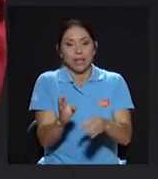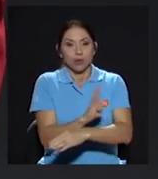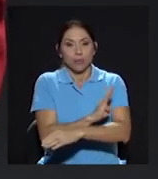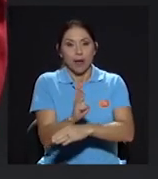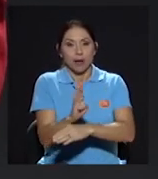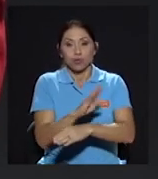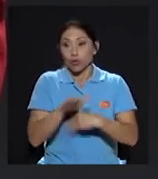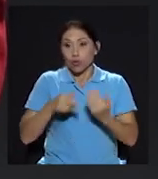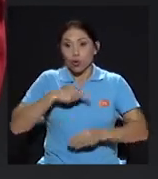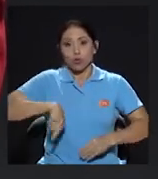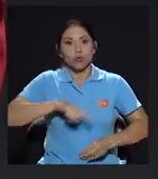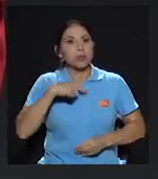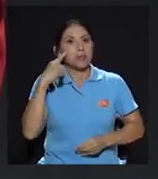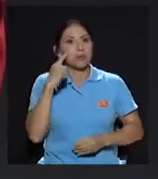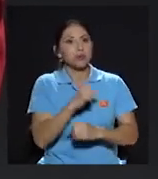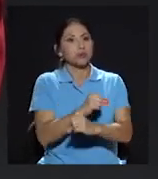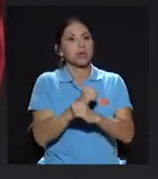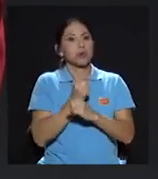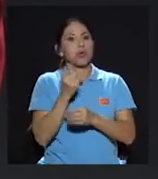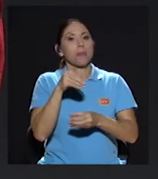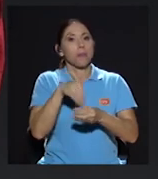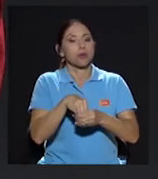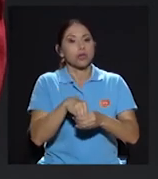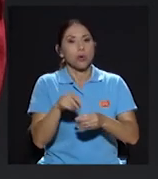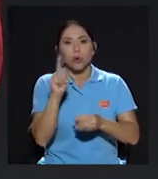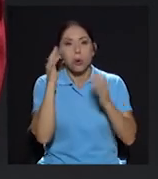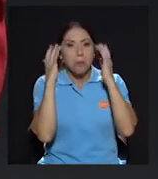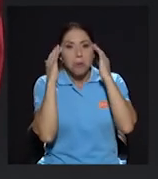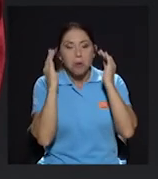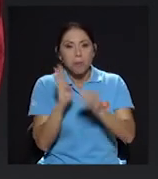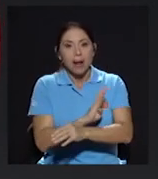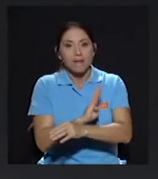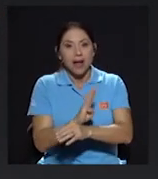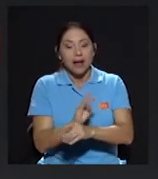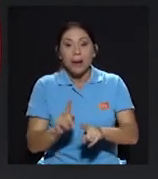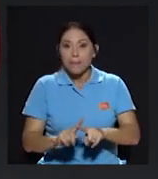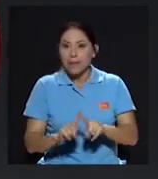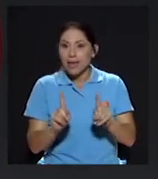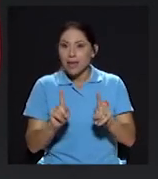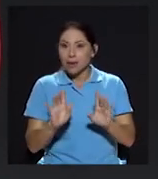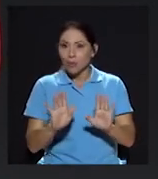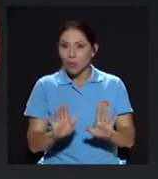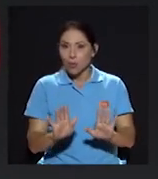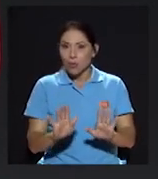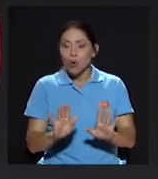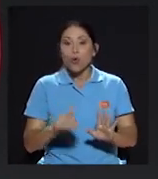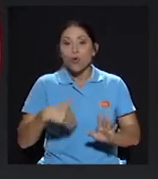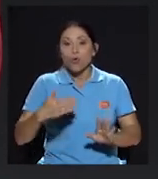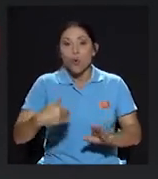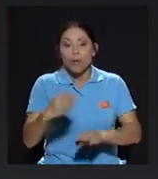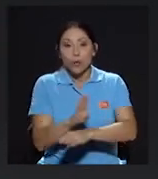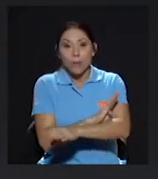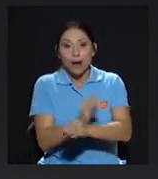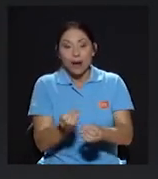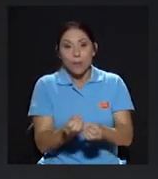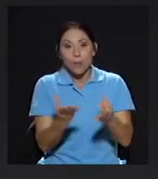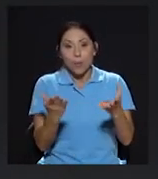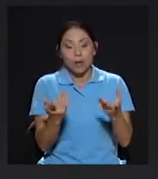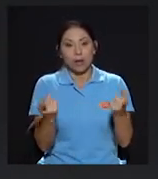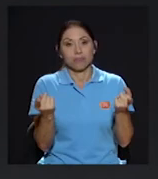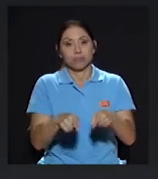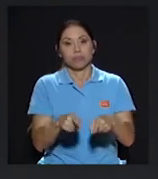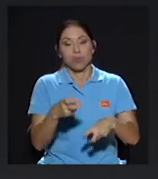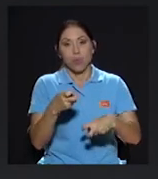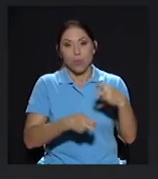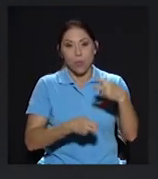depósitos no nos preocupa la banca pero cada golpe que que un problema en la banca del estado genera precisamente